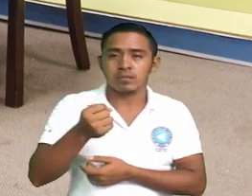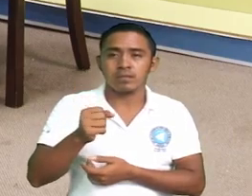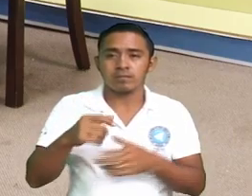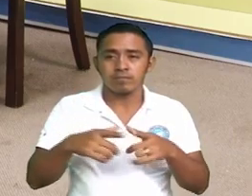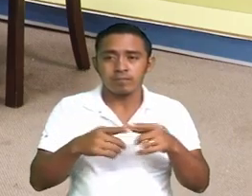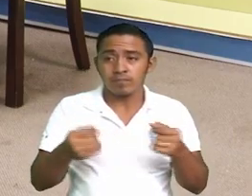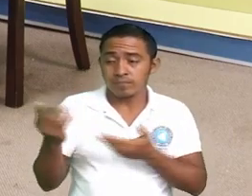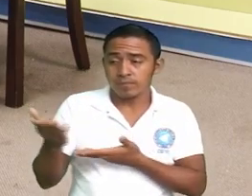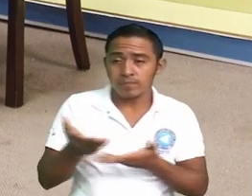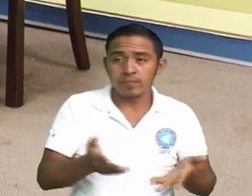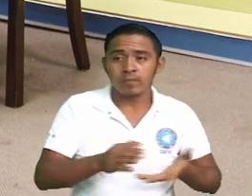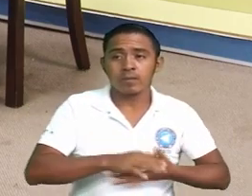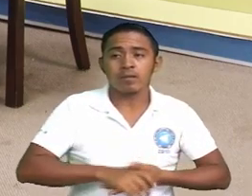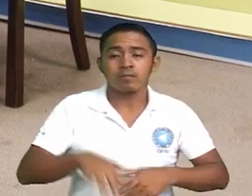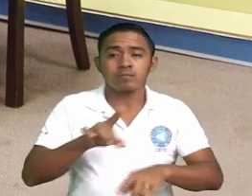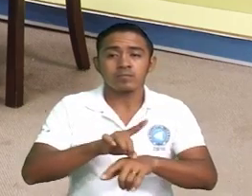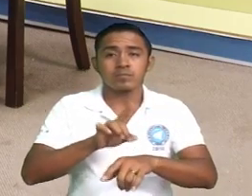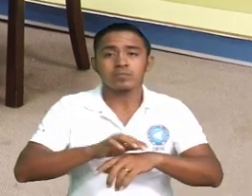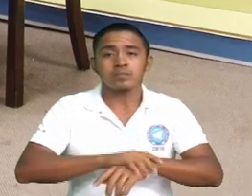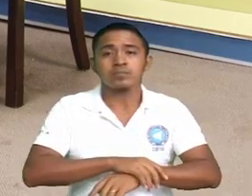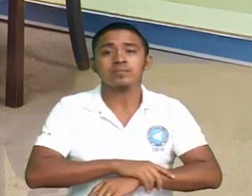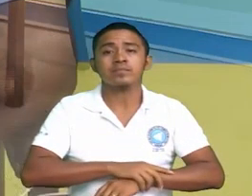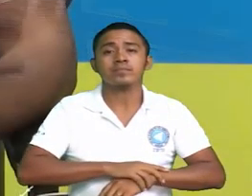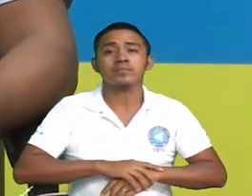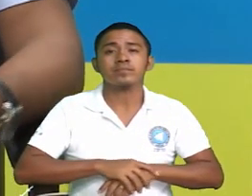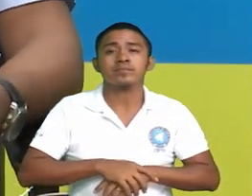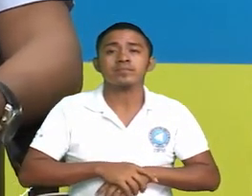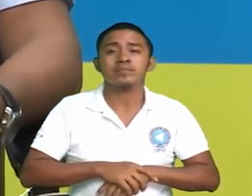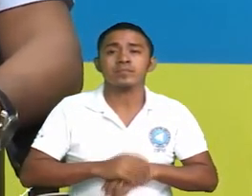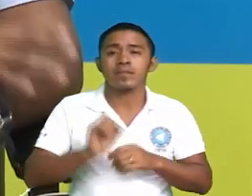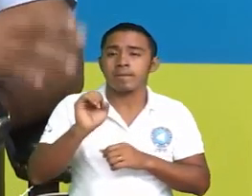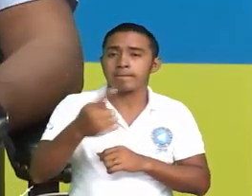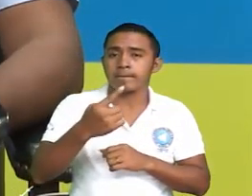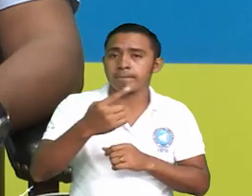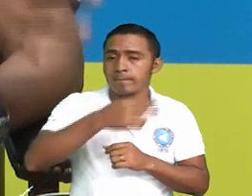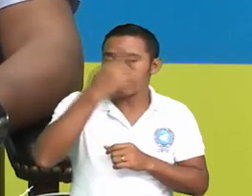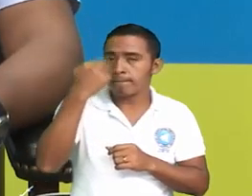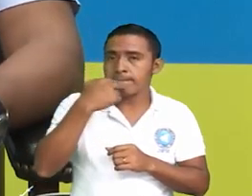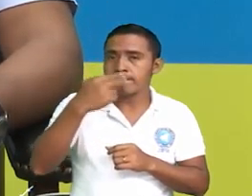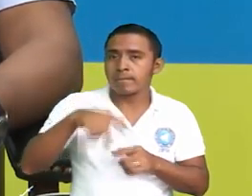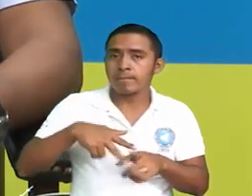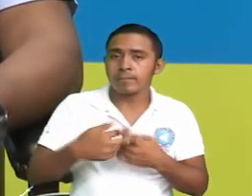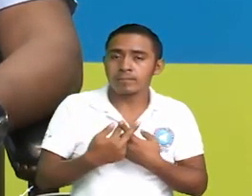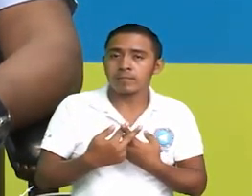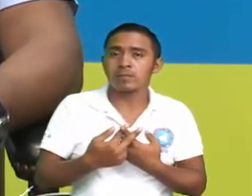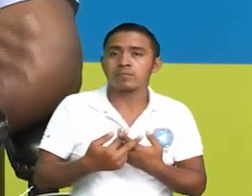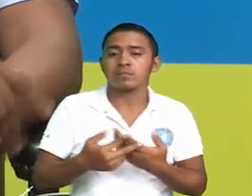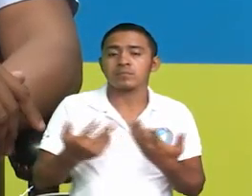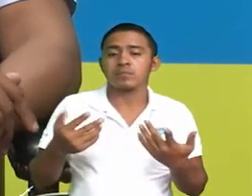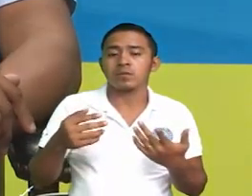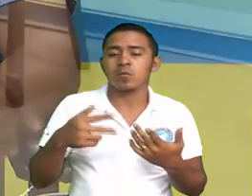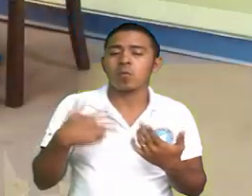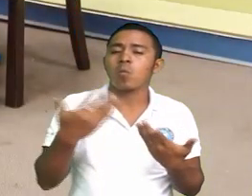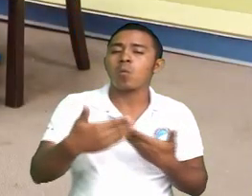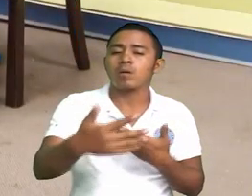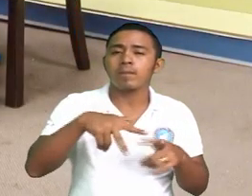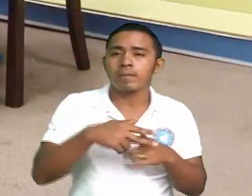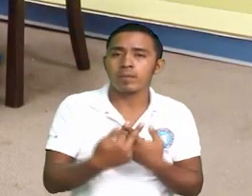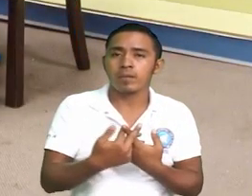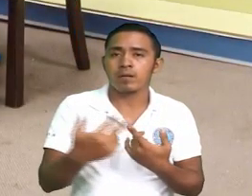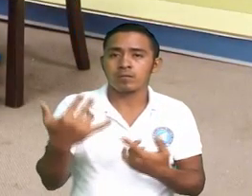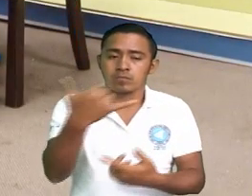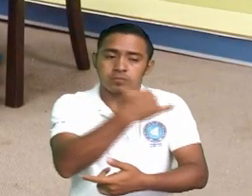Bienvenida, doctora, mucho gusto. Mucho gusto. La primera pregunta es básica, ¿desde cuándo nosotros debemos vacunarnos? Obviamente